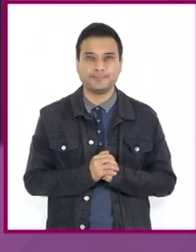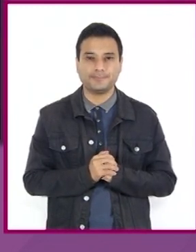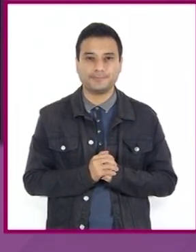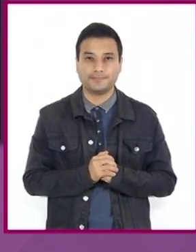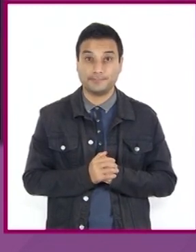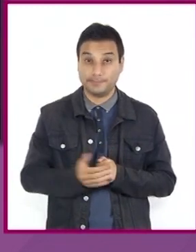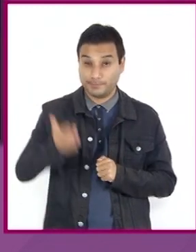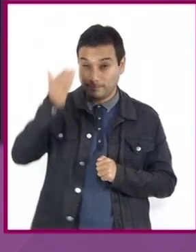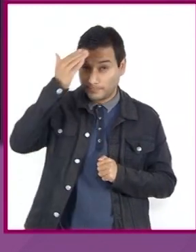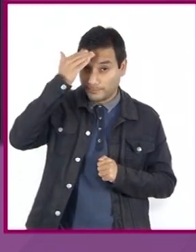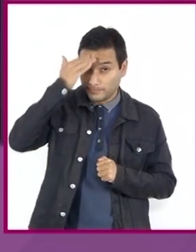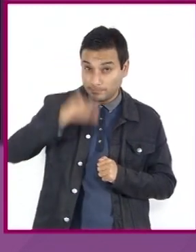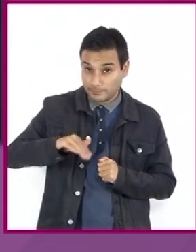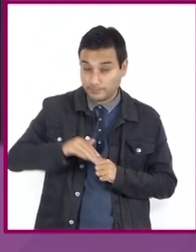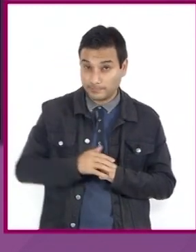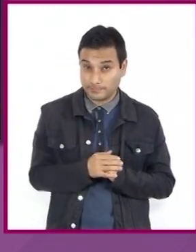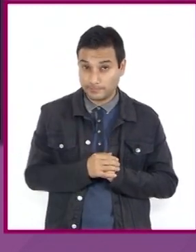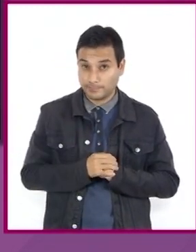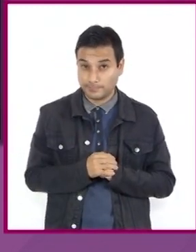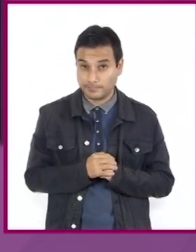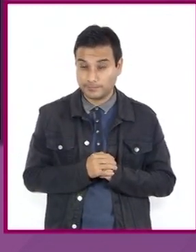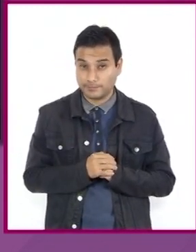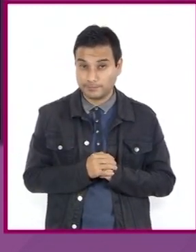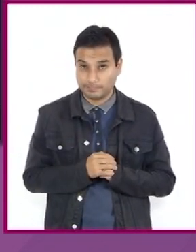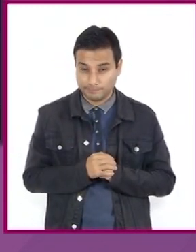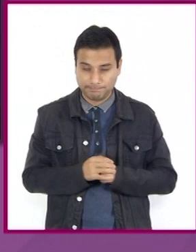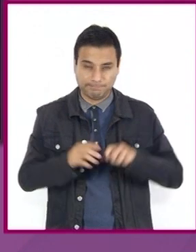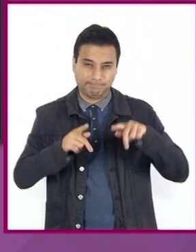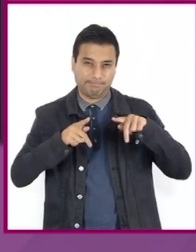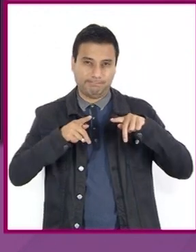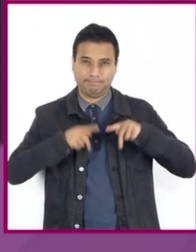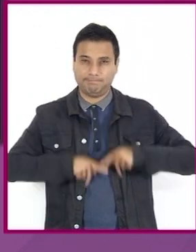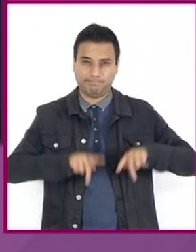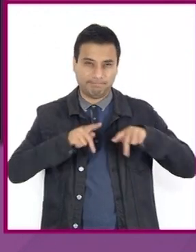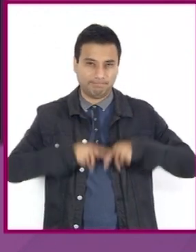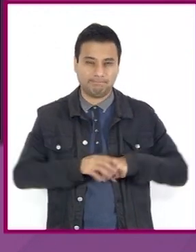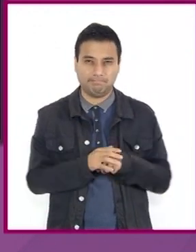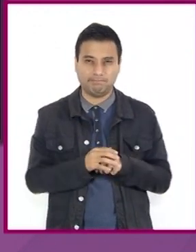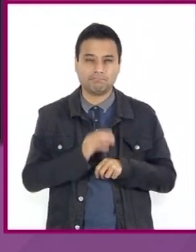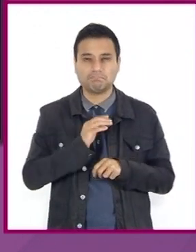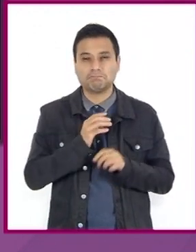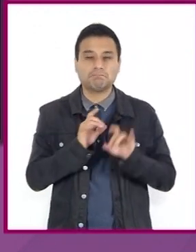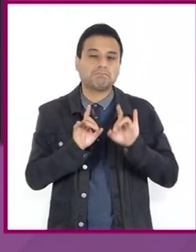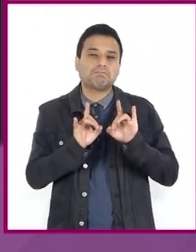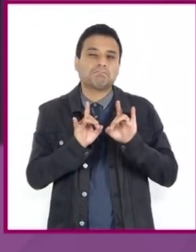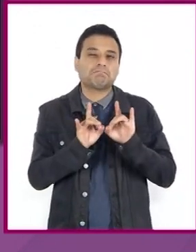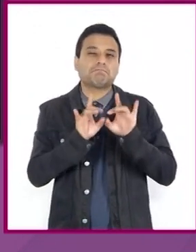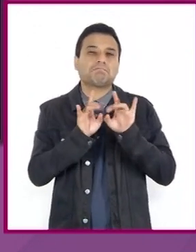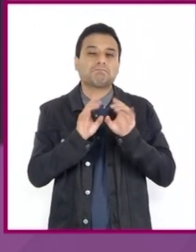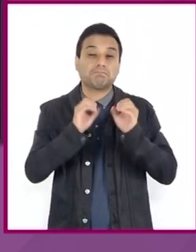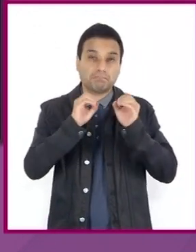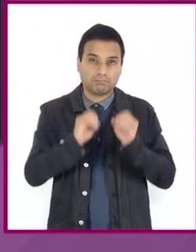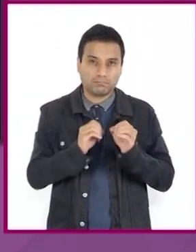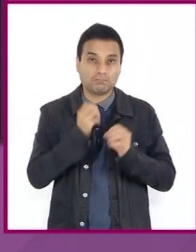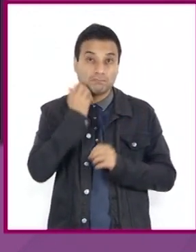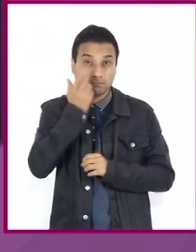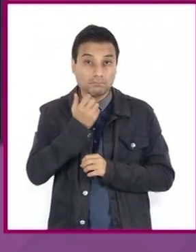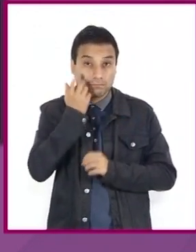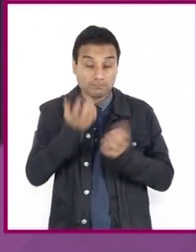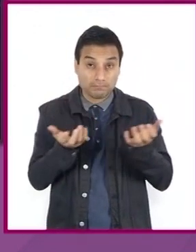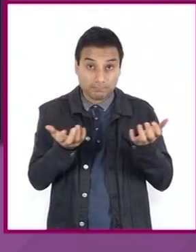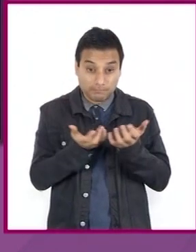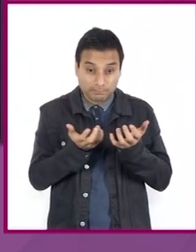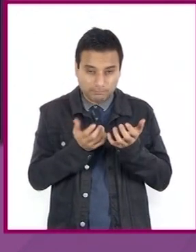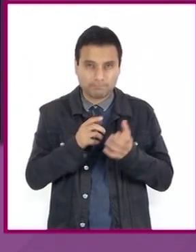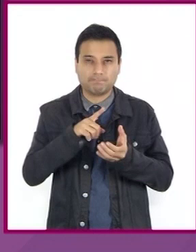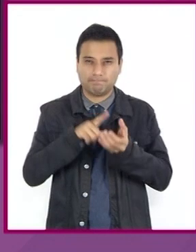¿Sabían que? Cada una de las acciones que realizamos, voluntarias o involuntarias, están marcadas por reacciones químicas.